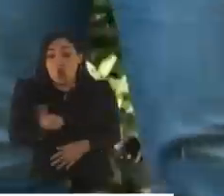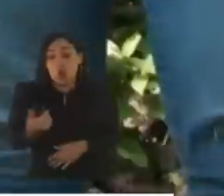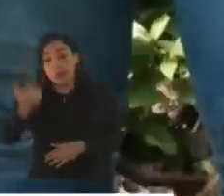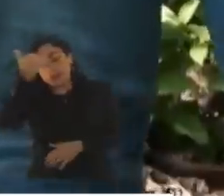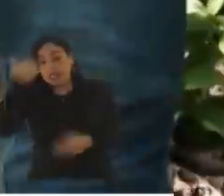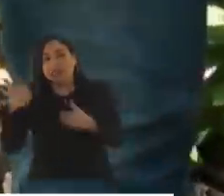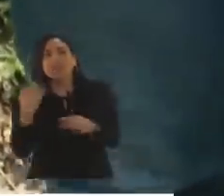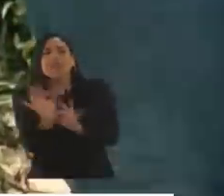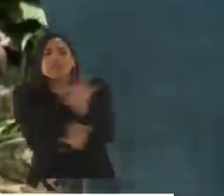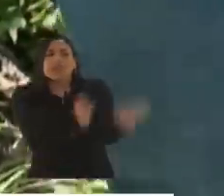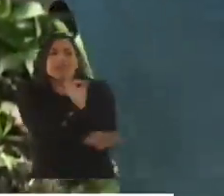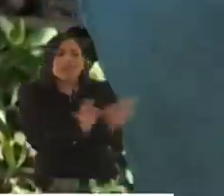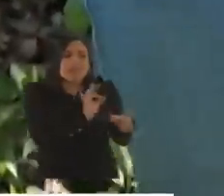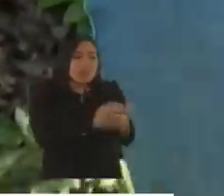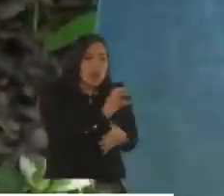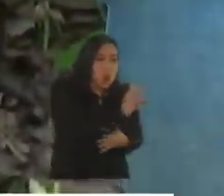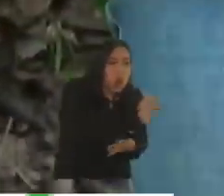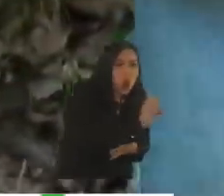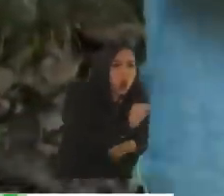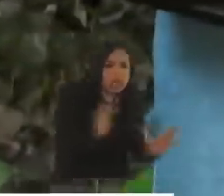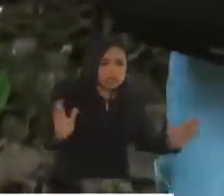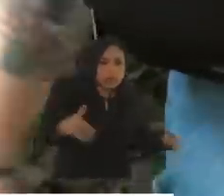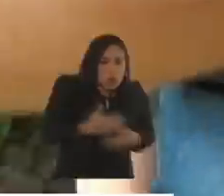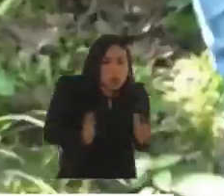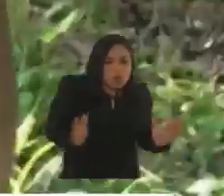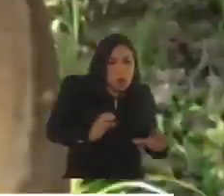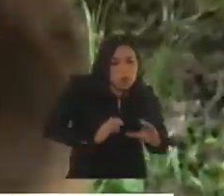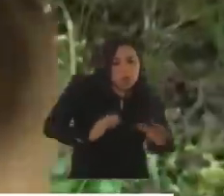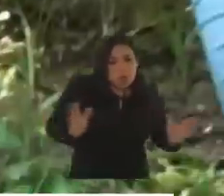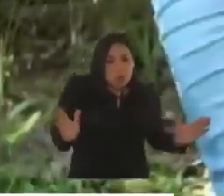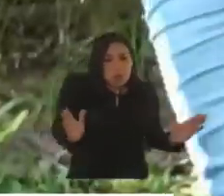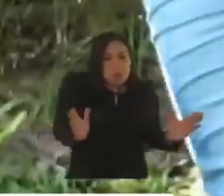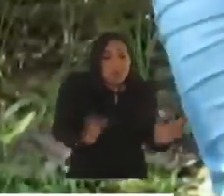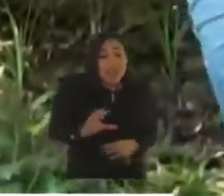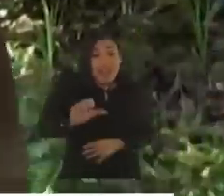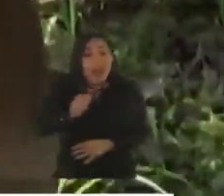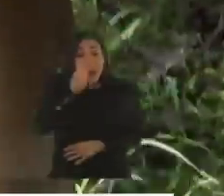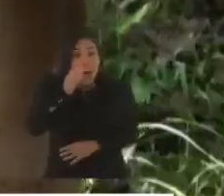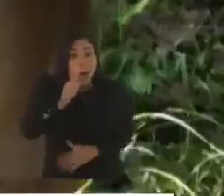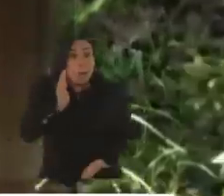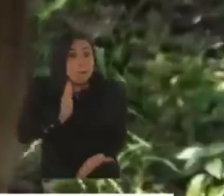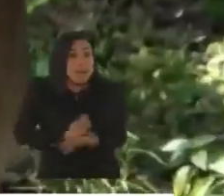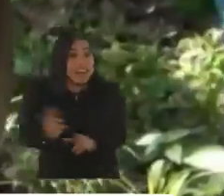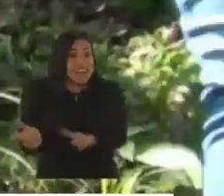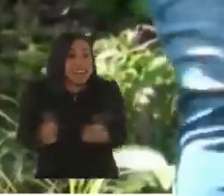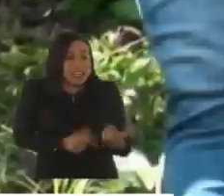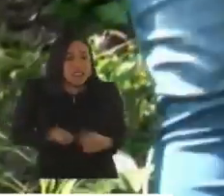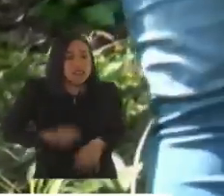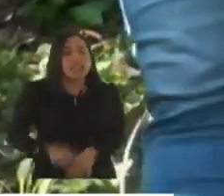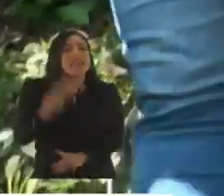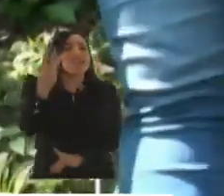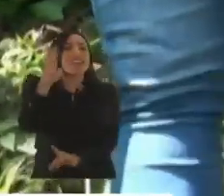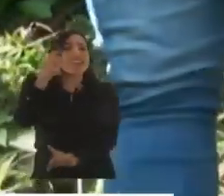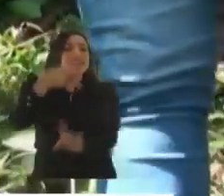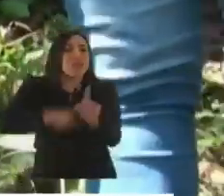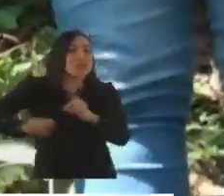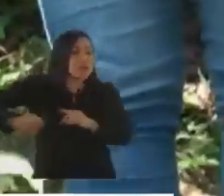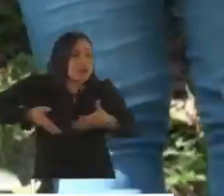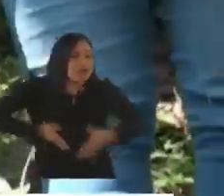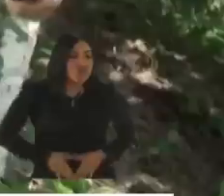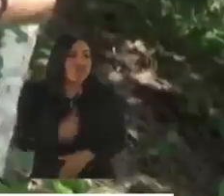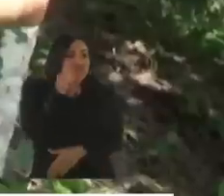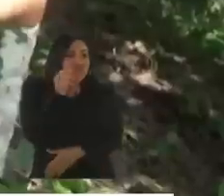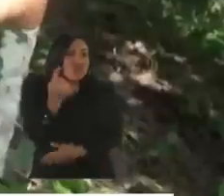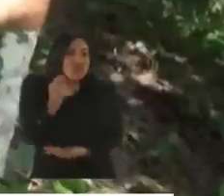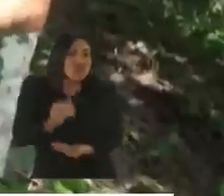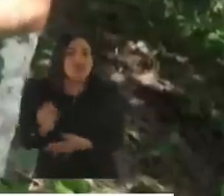empezar a proporcionar acercamientos entre los dos animales. Una vez la hembra quede en periodo de gestación, son 13 meses para recibir la primera cría.